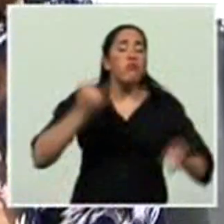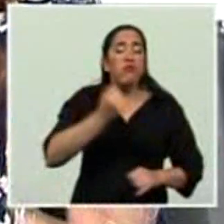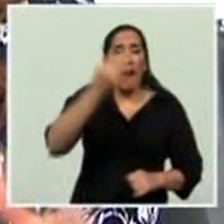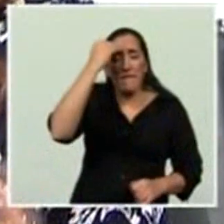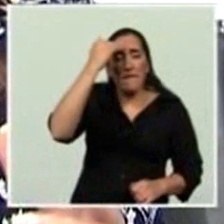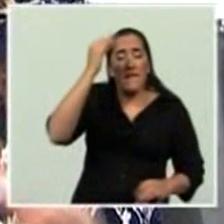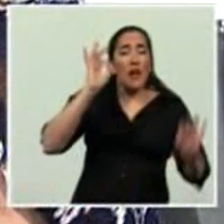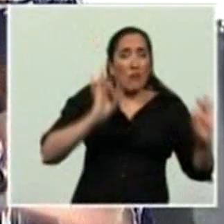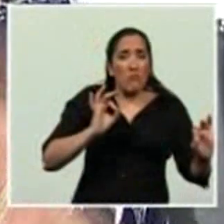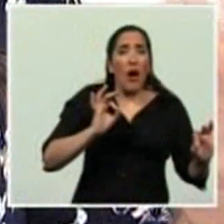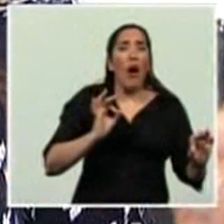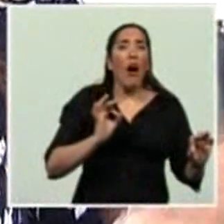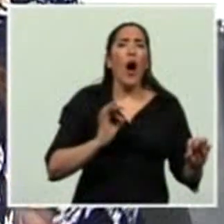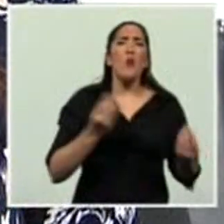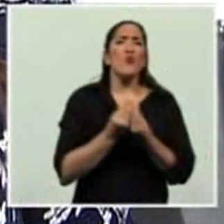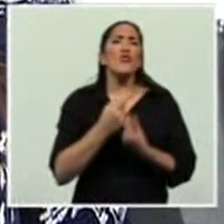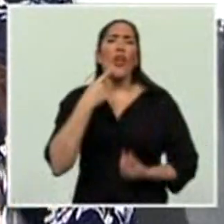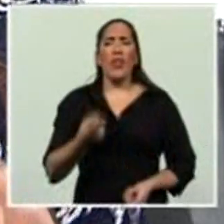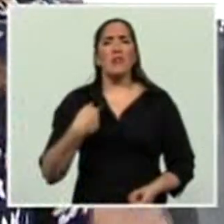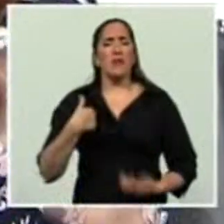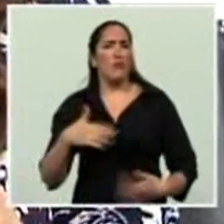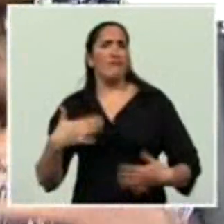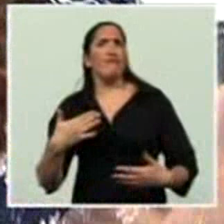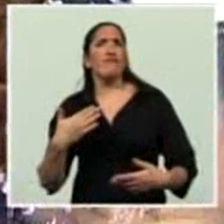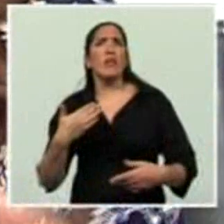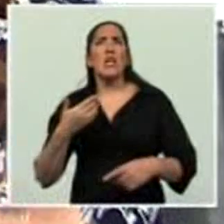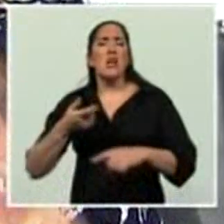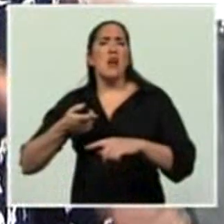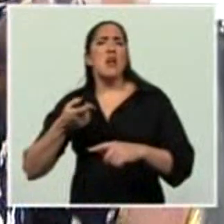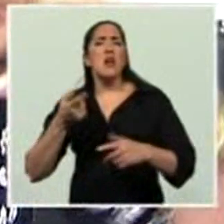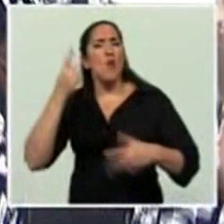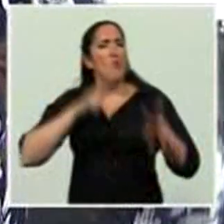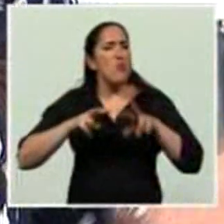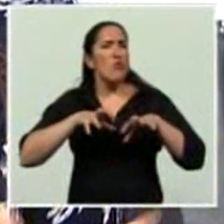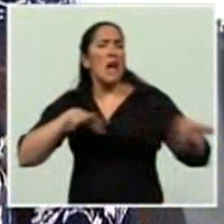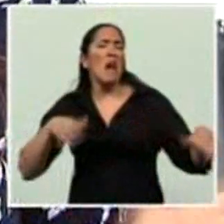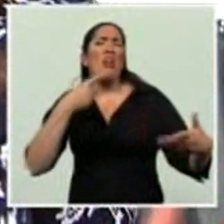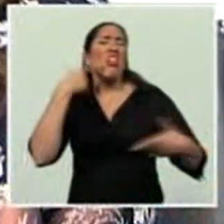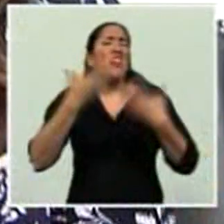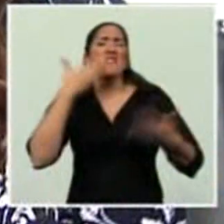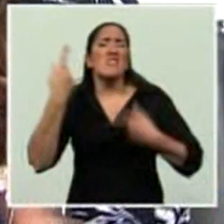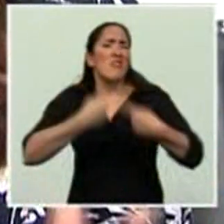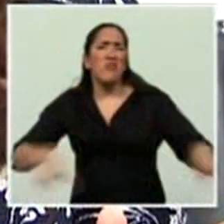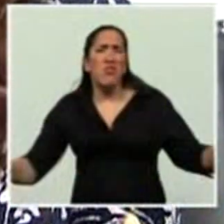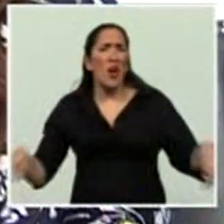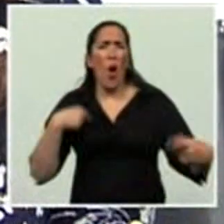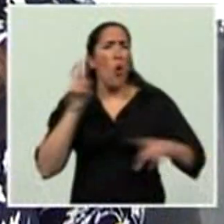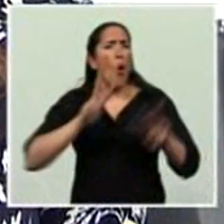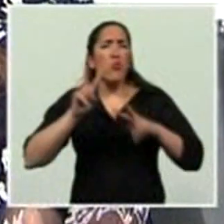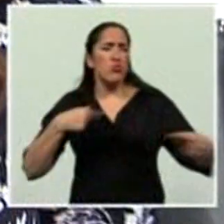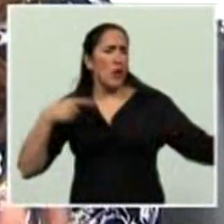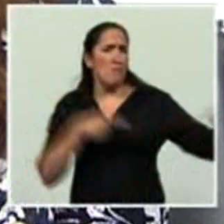muchas veces te dicen que sos confrontativa o que no sé qu de la grieta o no s qu de otra cosa qué grieta ni qué